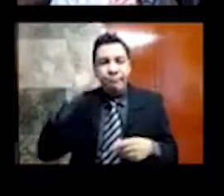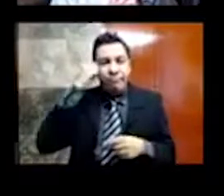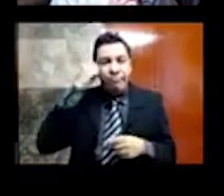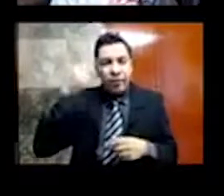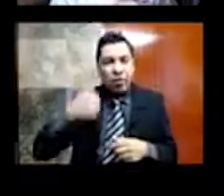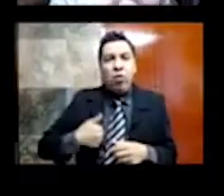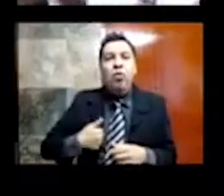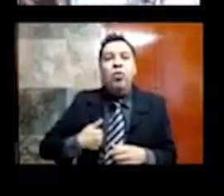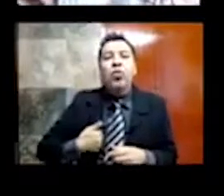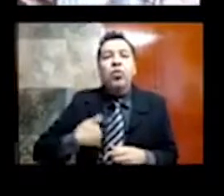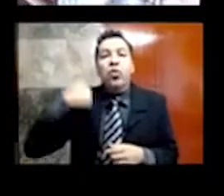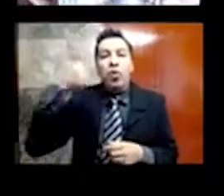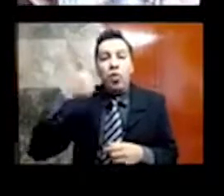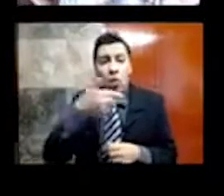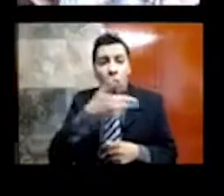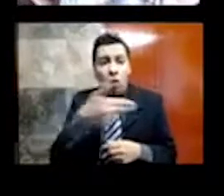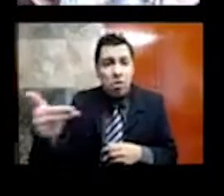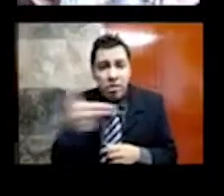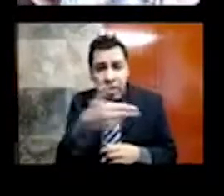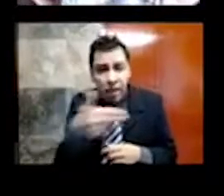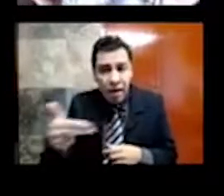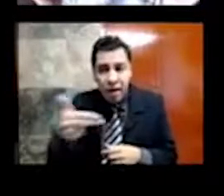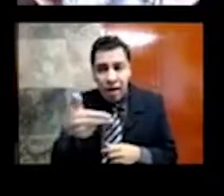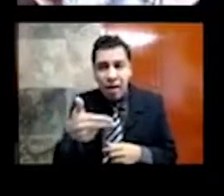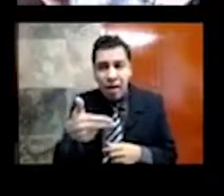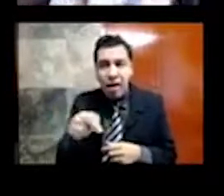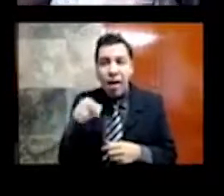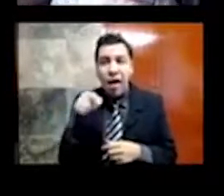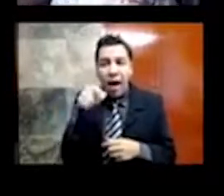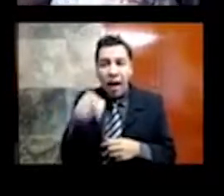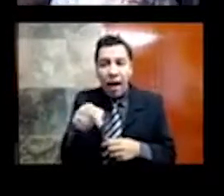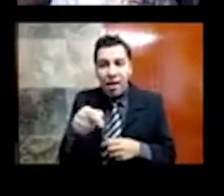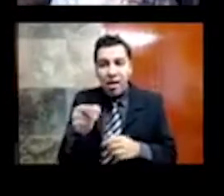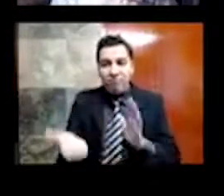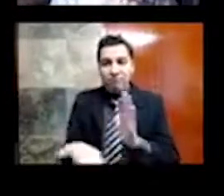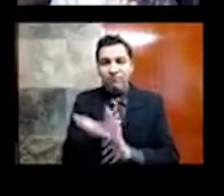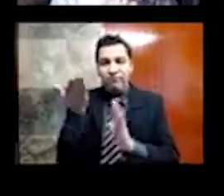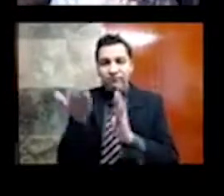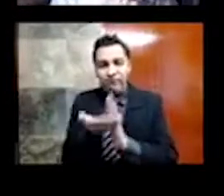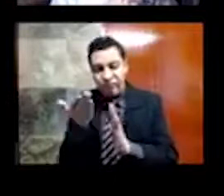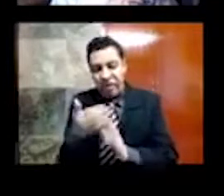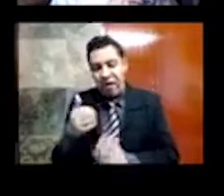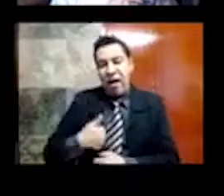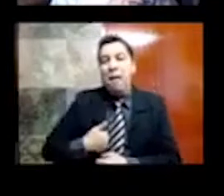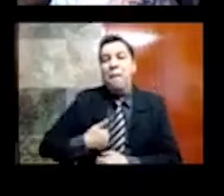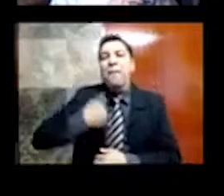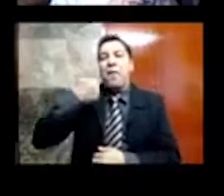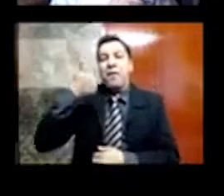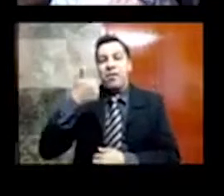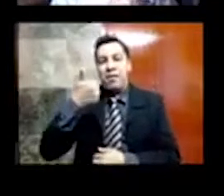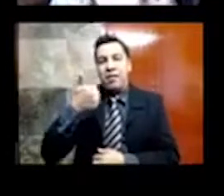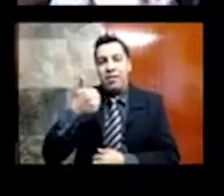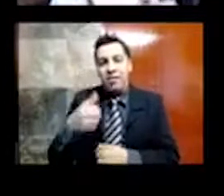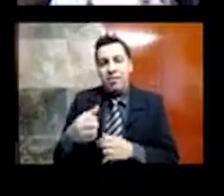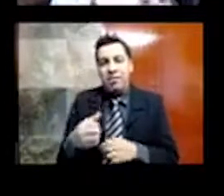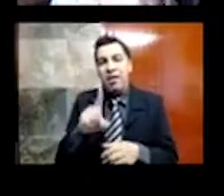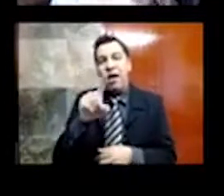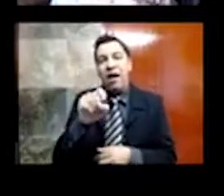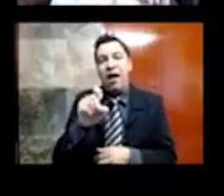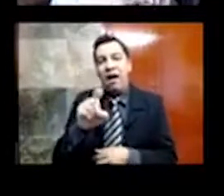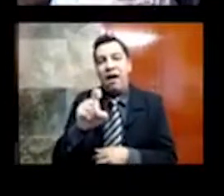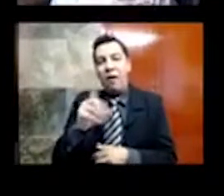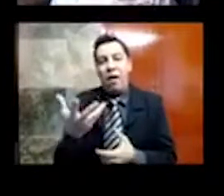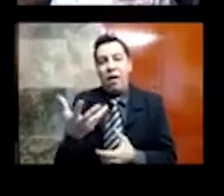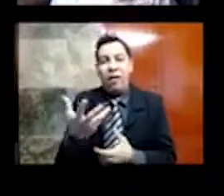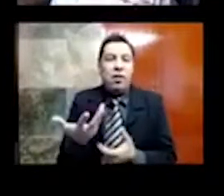spa sagrado. Así pasa en el mundo, ¿no? Pero este es el origen